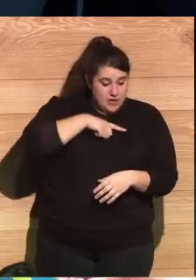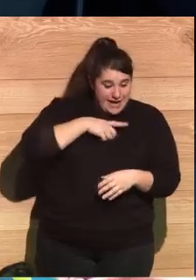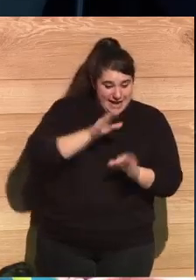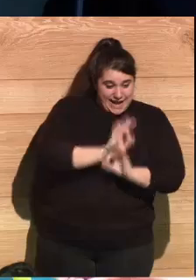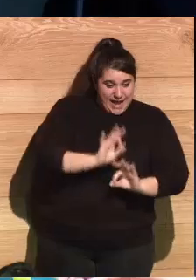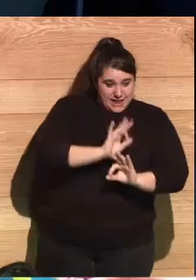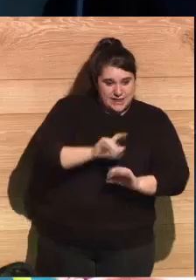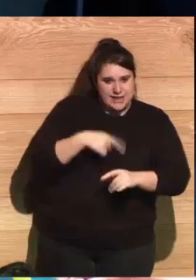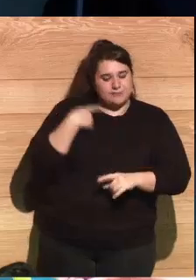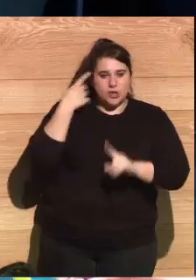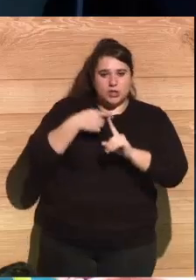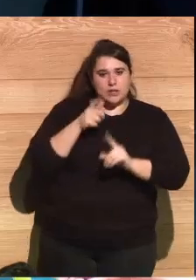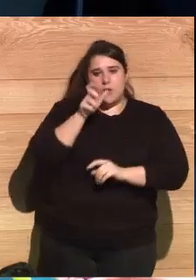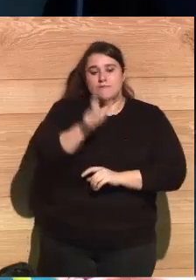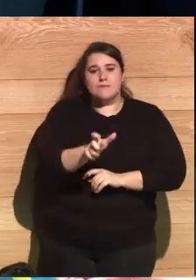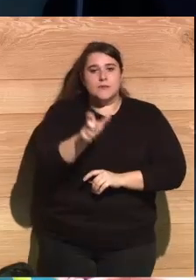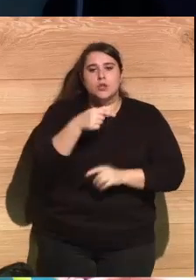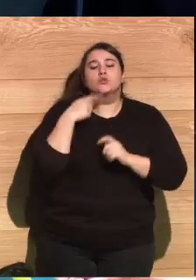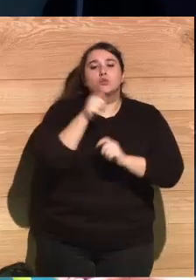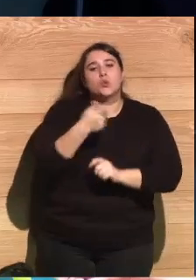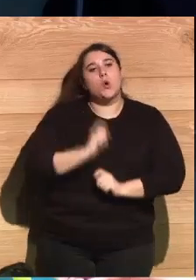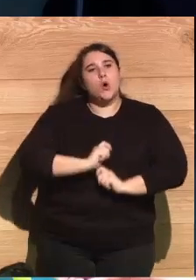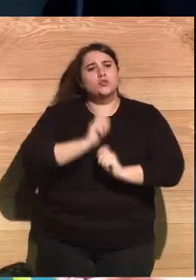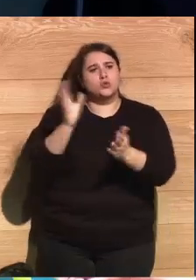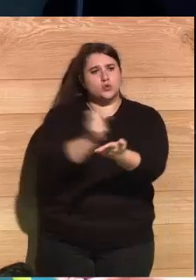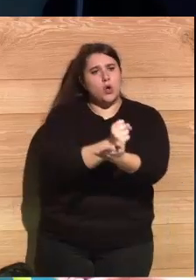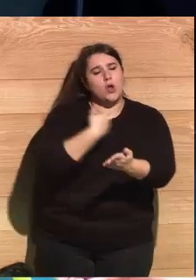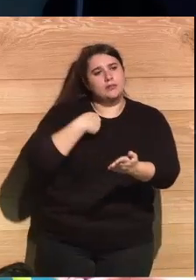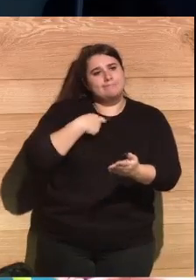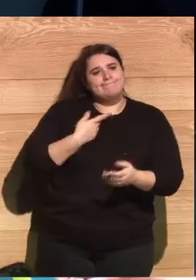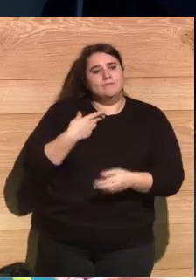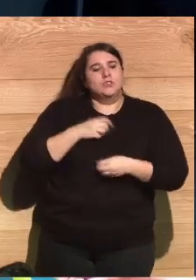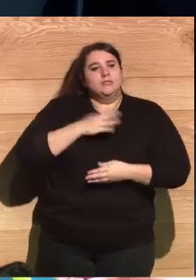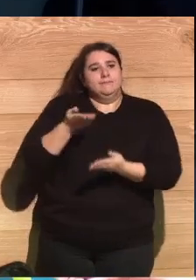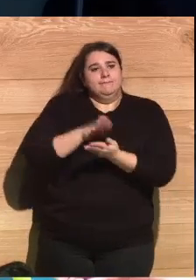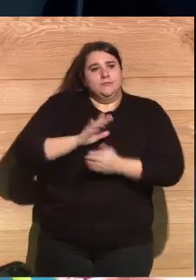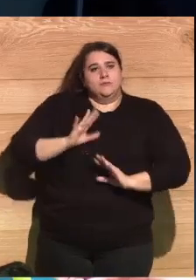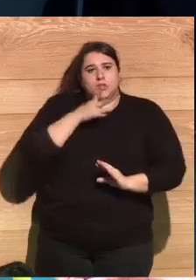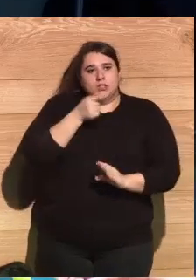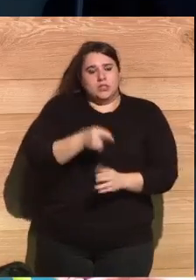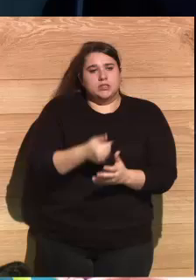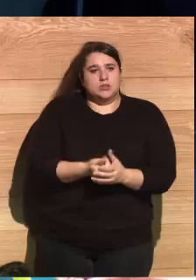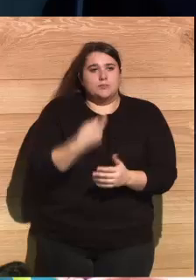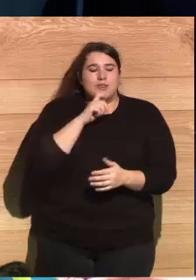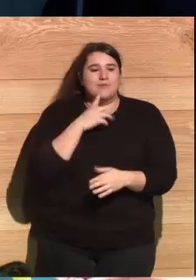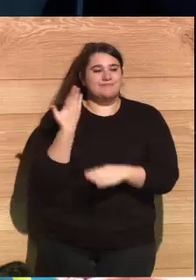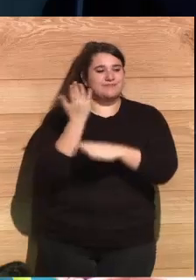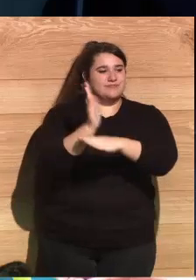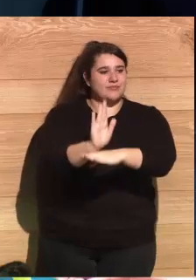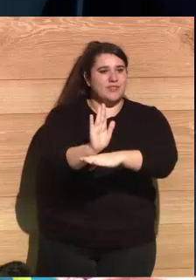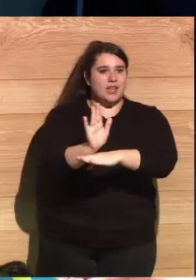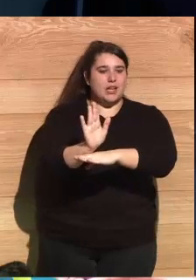que tú lo tengas todo y este país sea grande, ¿no? Y eso lo reflejan de una forma que asusta, ¿no? Cuando